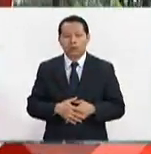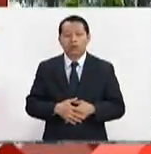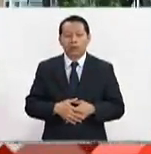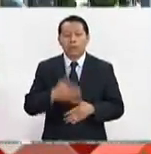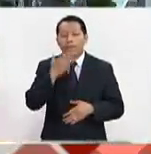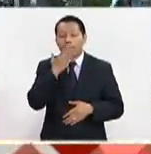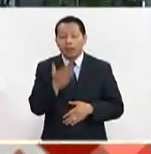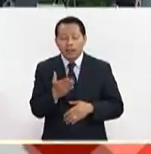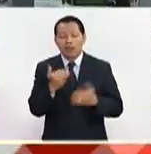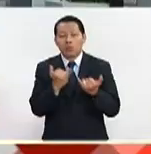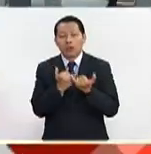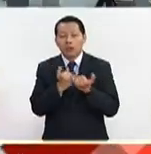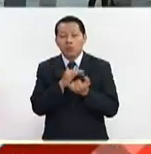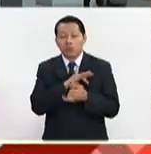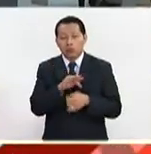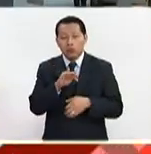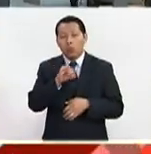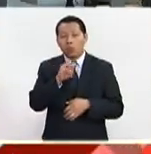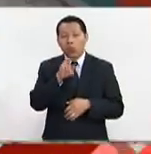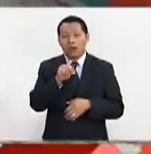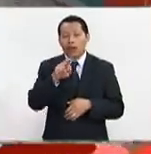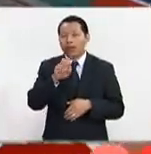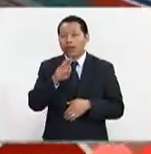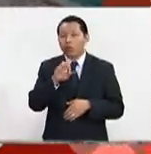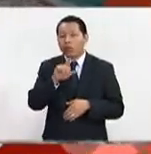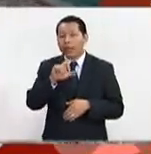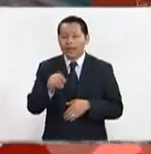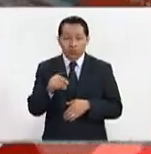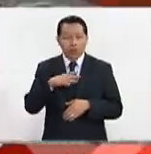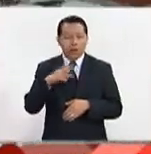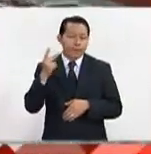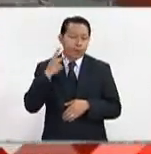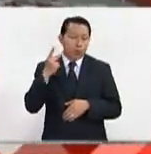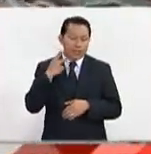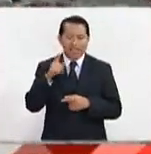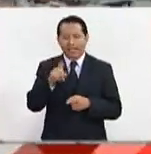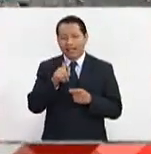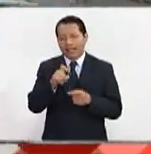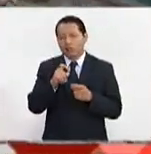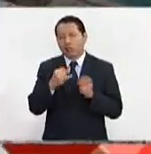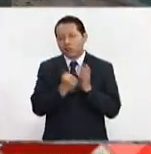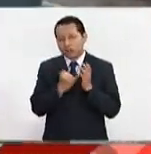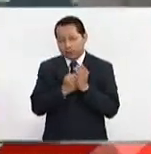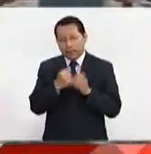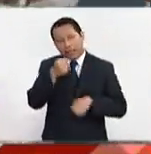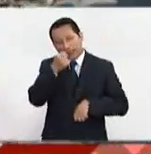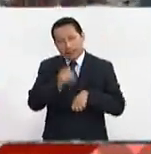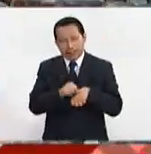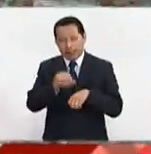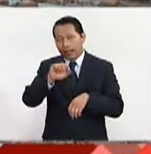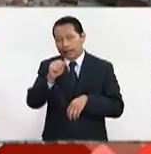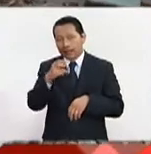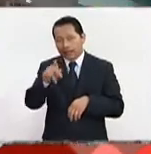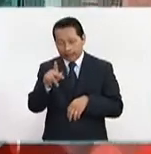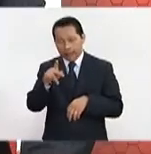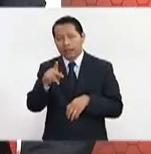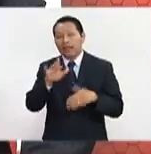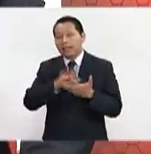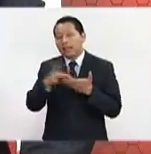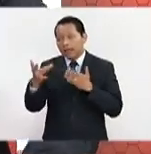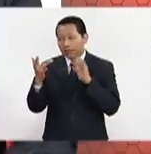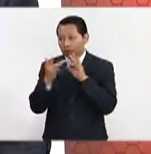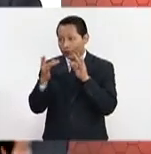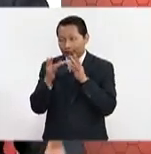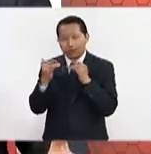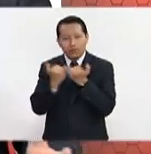Muy bien, pues le agradecemos mucho, Juan Rebolledo, titular de la Unidad de Política de Ingresos Tributarios de la Secretaría de Hacienda. Querido tu público, gracias por estar con